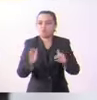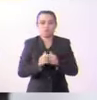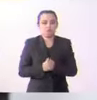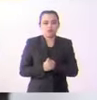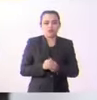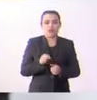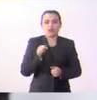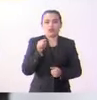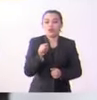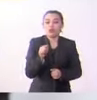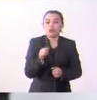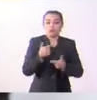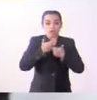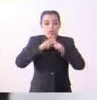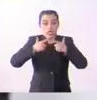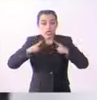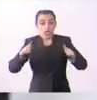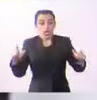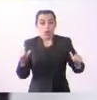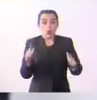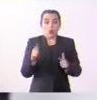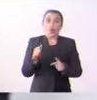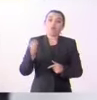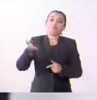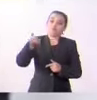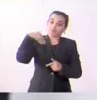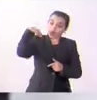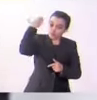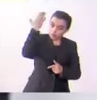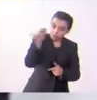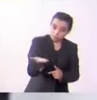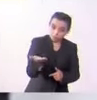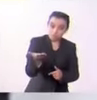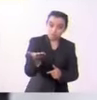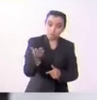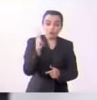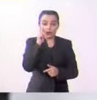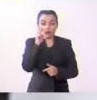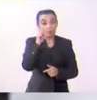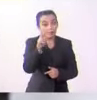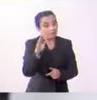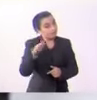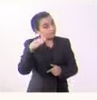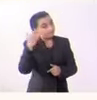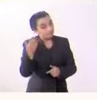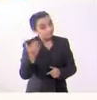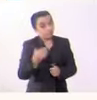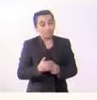clase de lenguaje y literatura para abordar otra temática de tu interés. Nos vemos en la próxima.